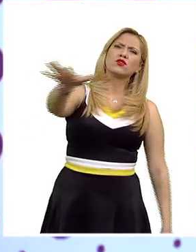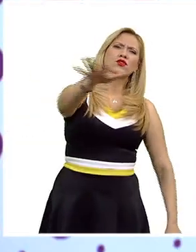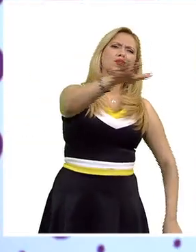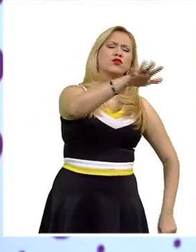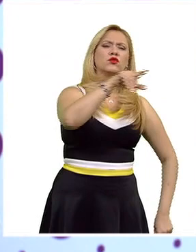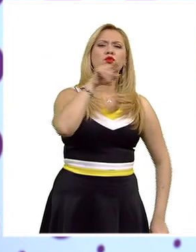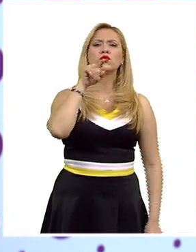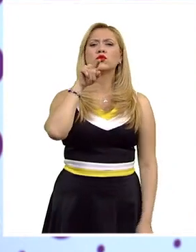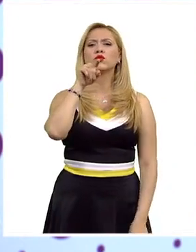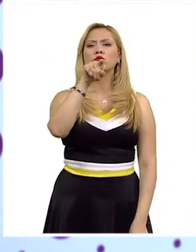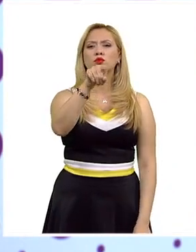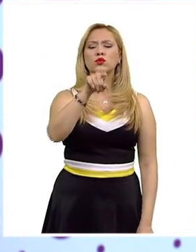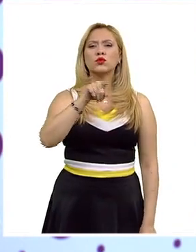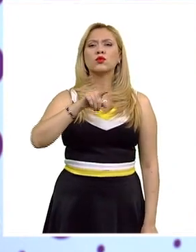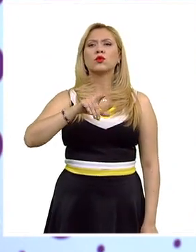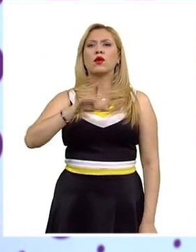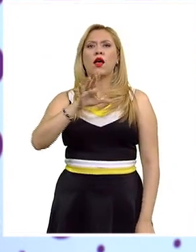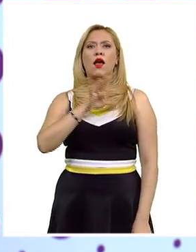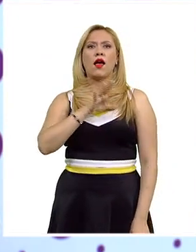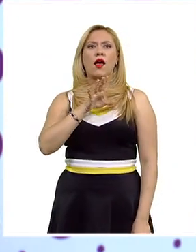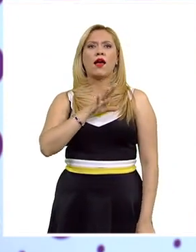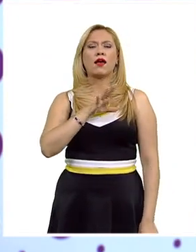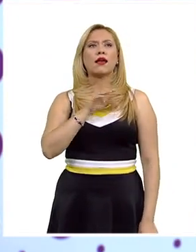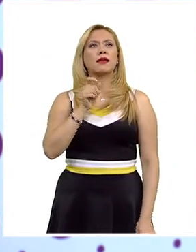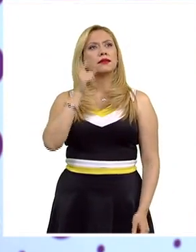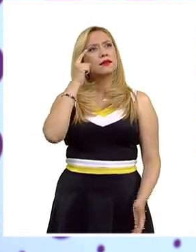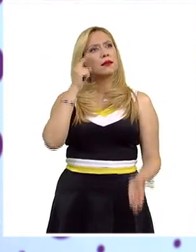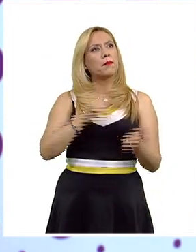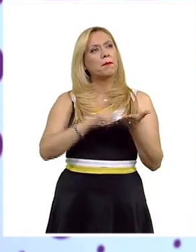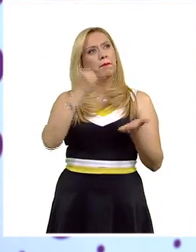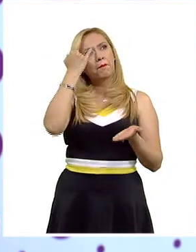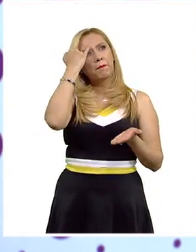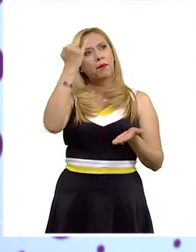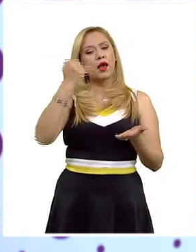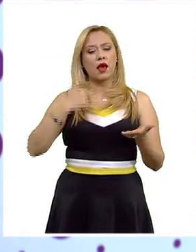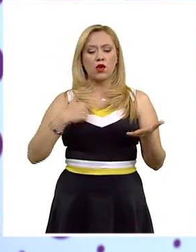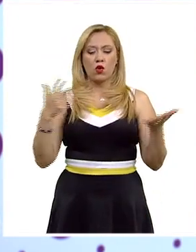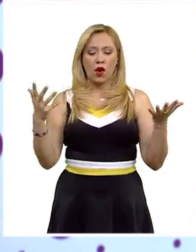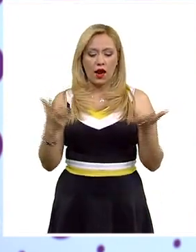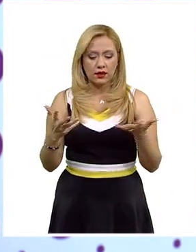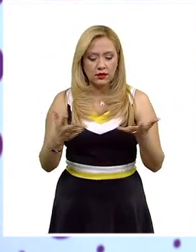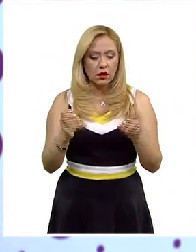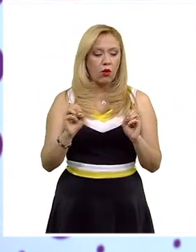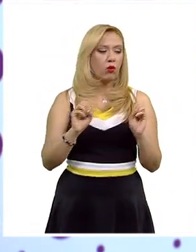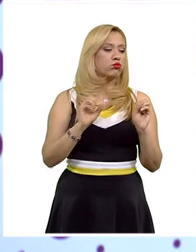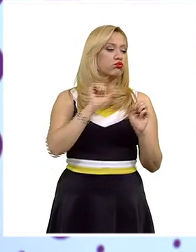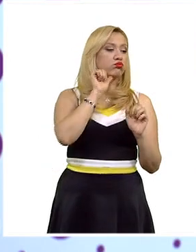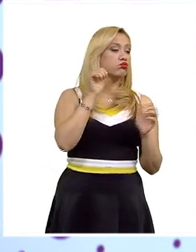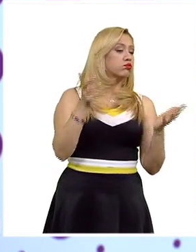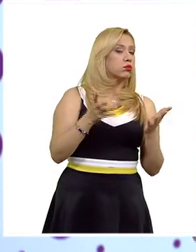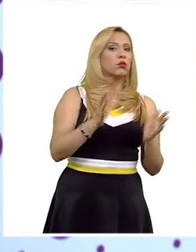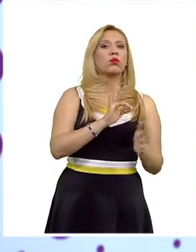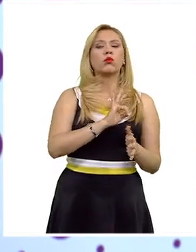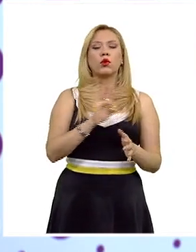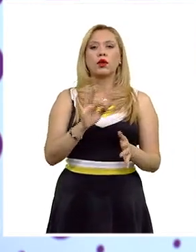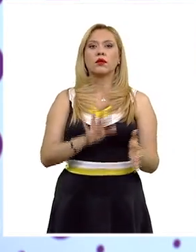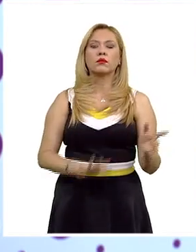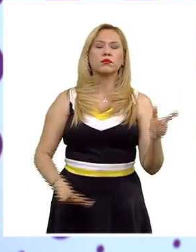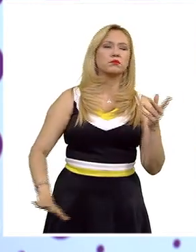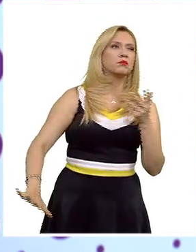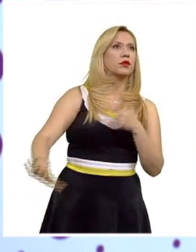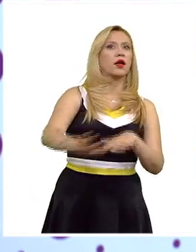tú tienes legítimamente la creencia de que lo que hagas o dejes de hacer puede impactar tu ámbito